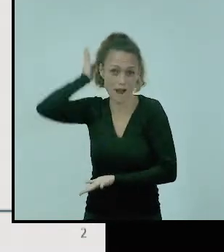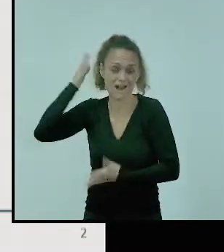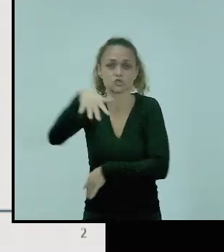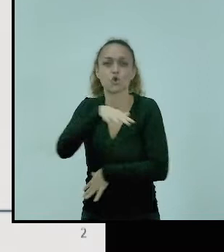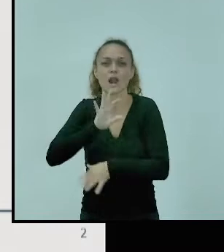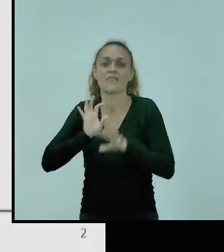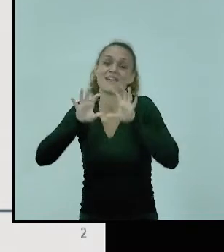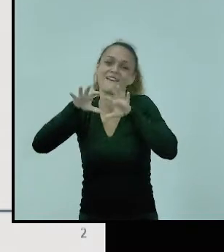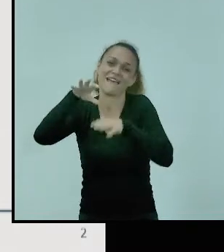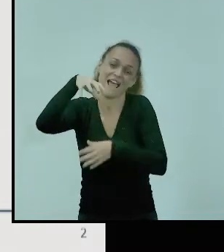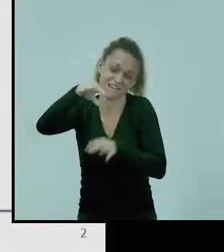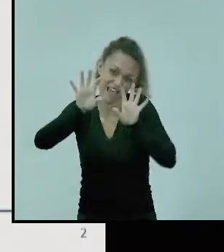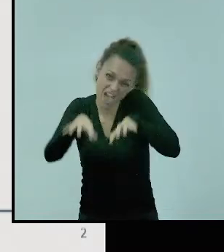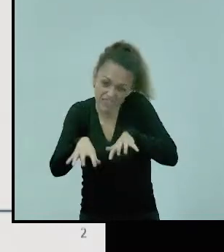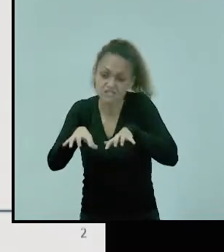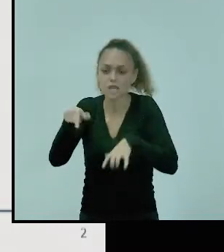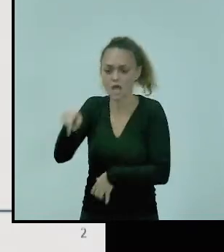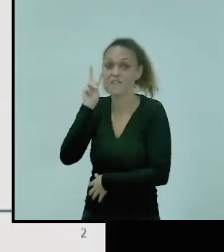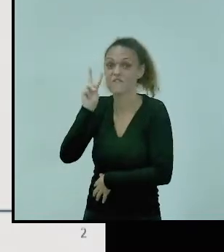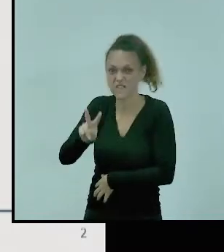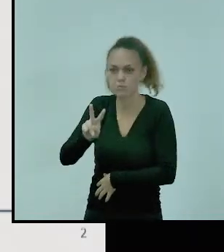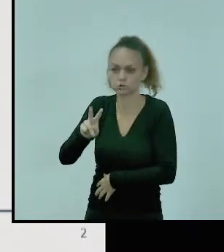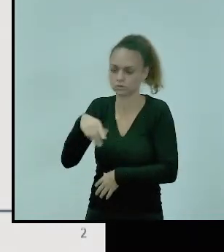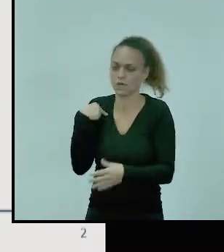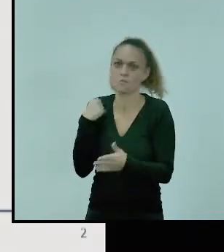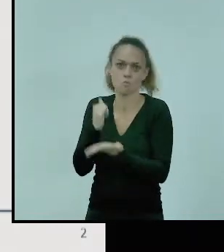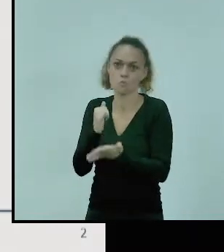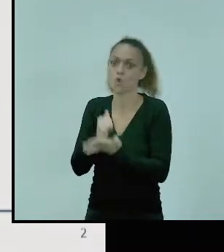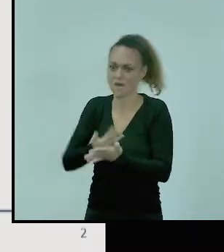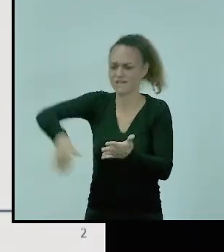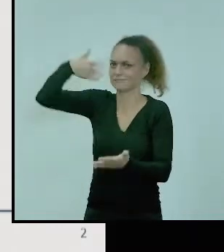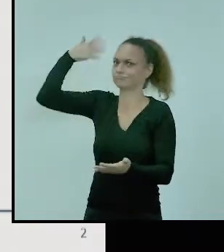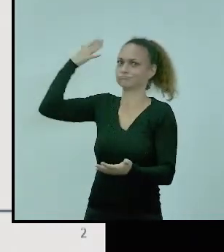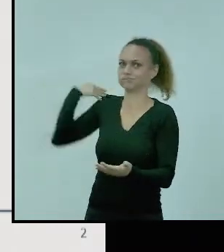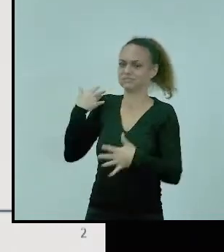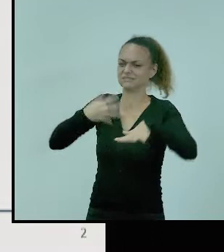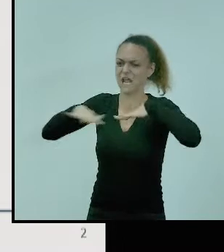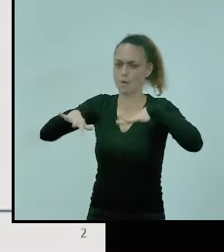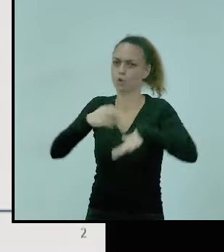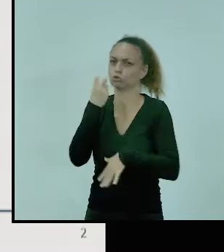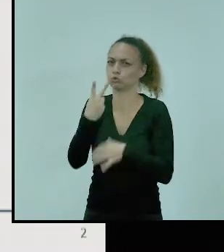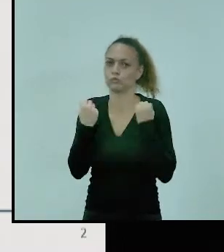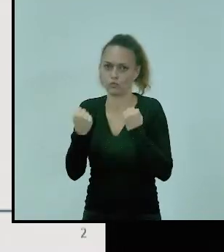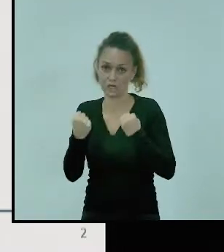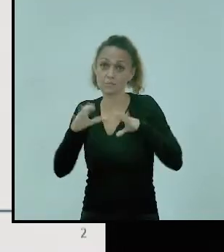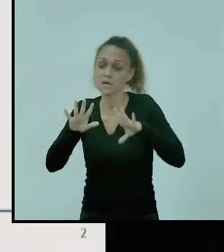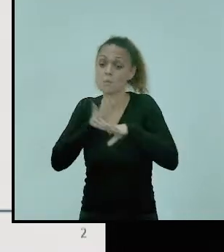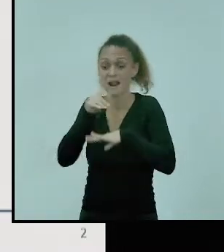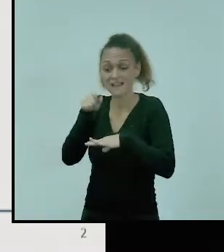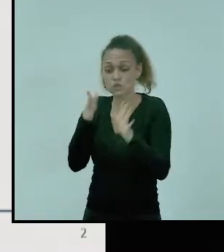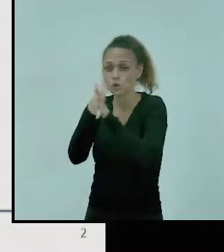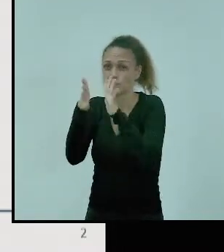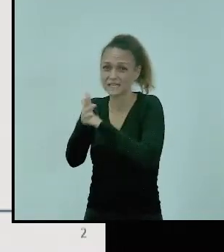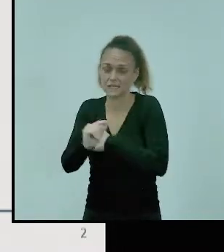2 fuertes terremotos que habían afectado. Pero para ello hay que entender primero qué son los terremotos, más allá de los puntos que